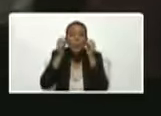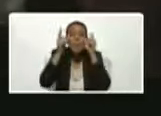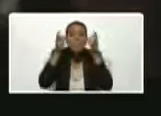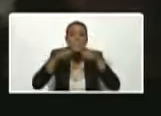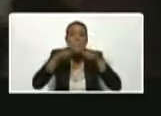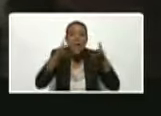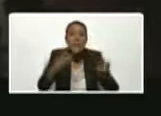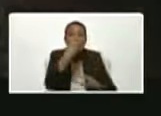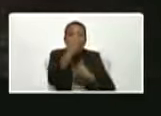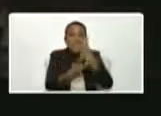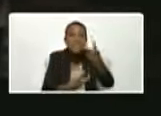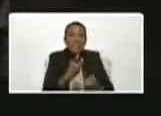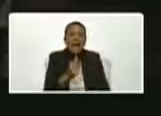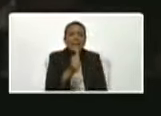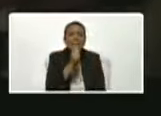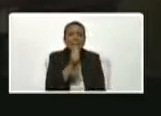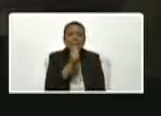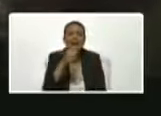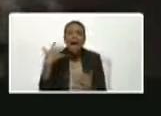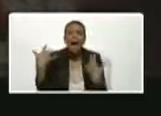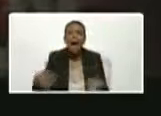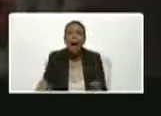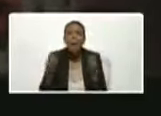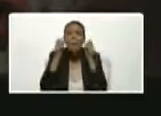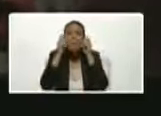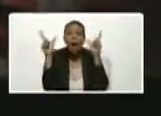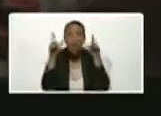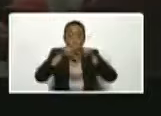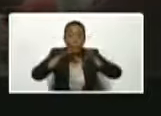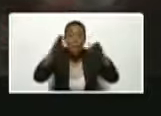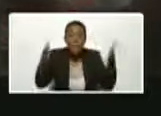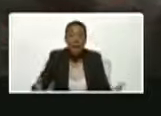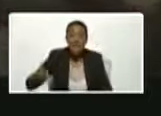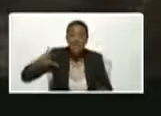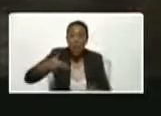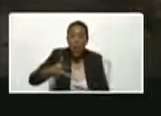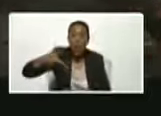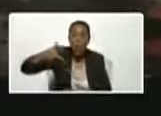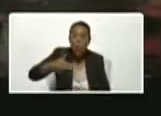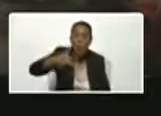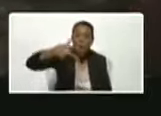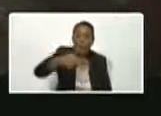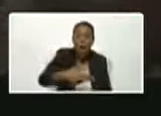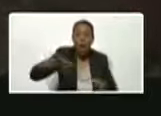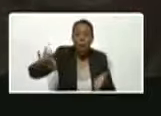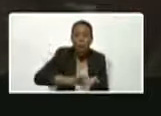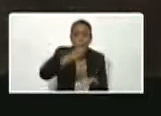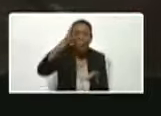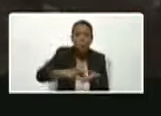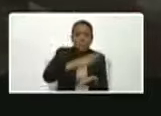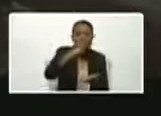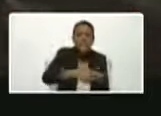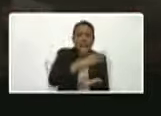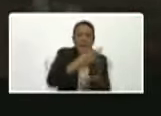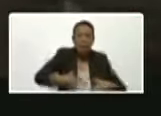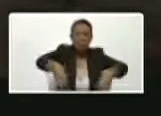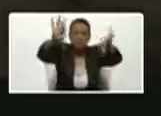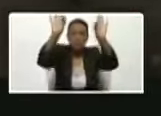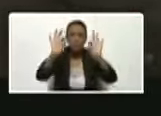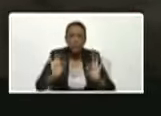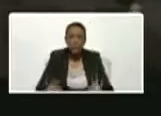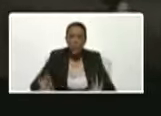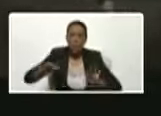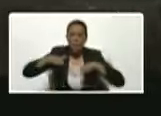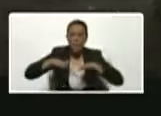venía a visitarlos Sí fue dotada con sus mesas para cortar son las profes con sus telas sus